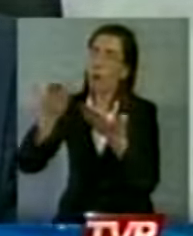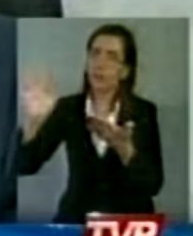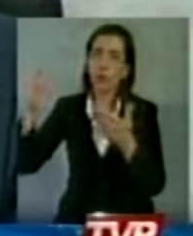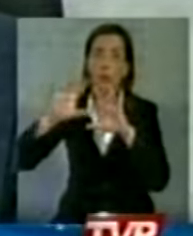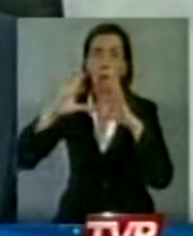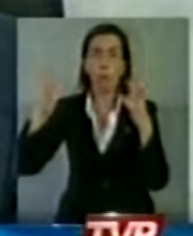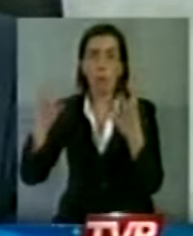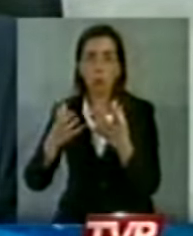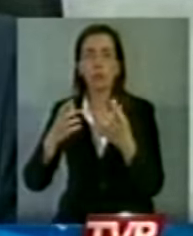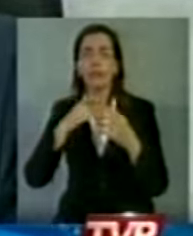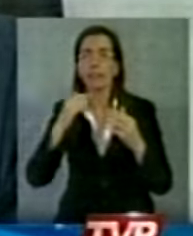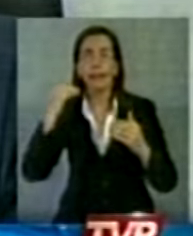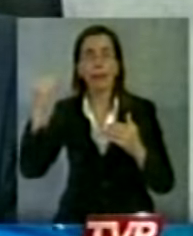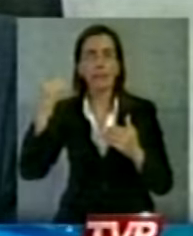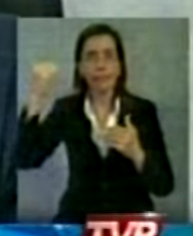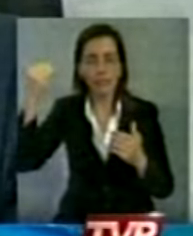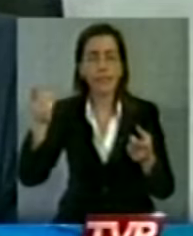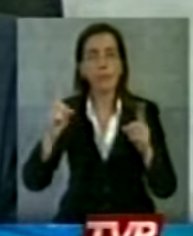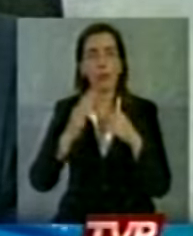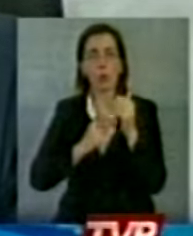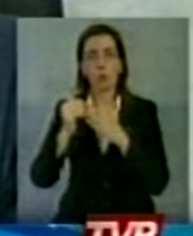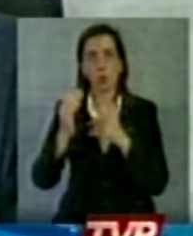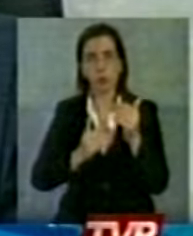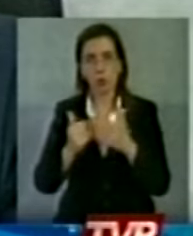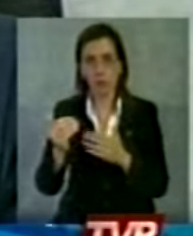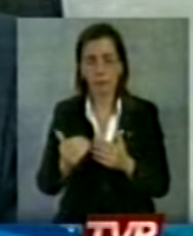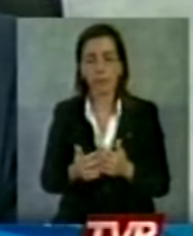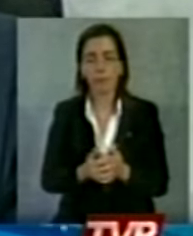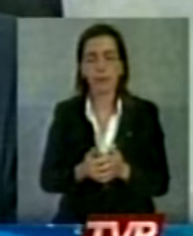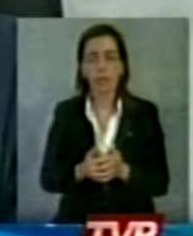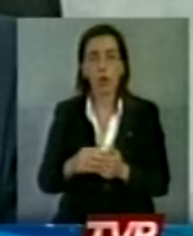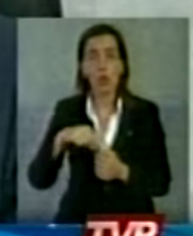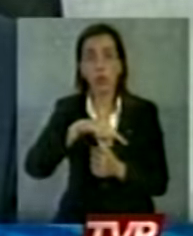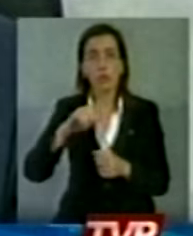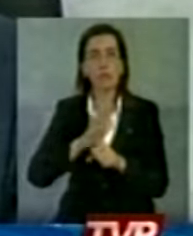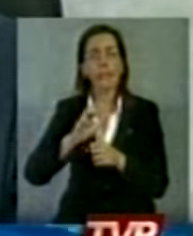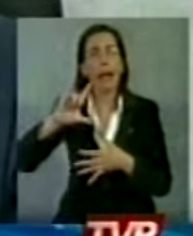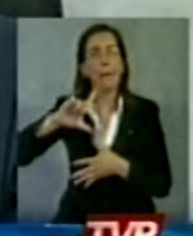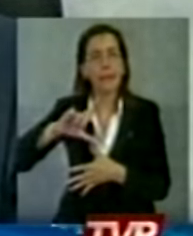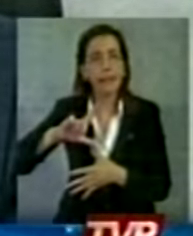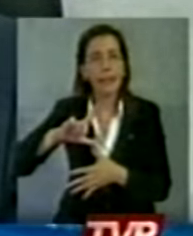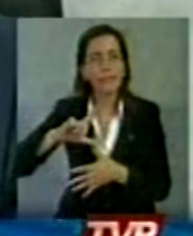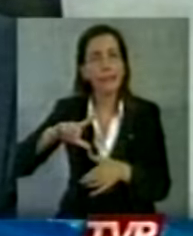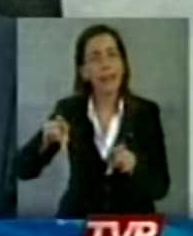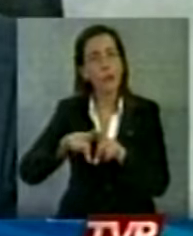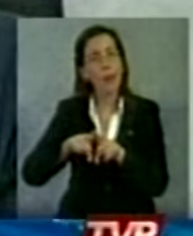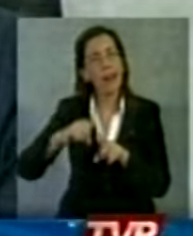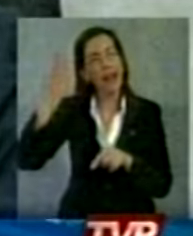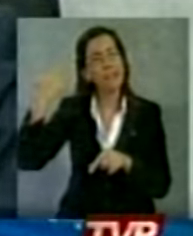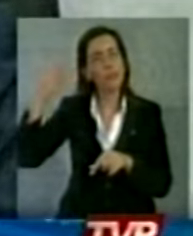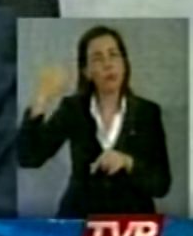crecer y construir. Esa es la Latinoamérica a la que se referían nuestros padres de la